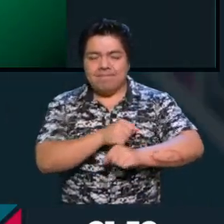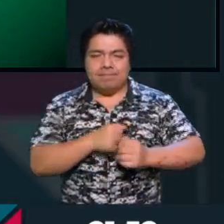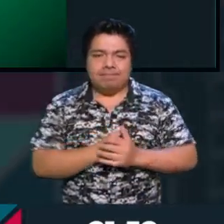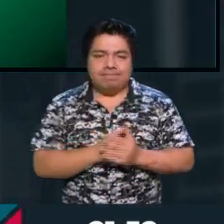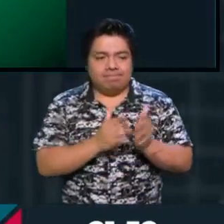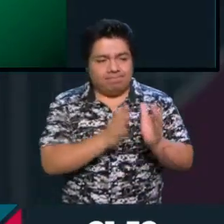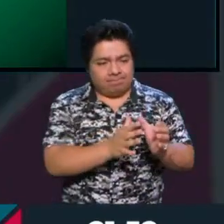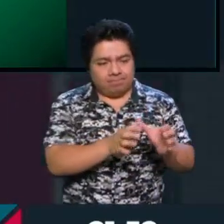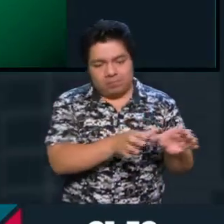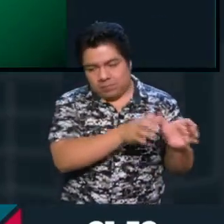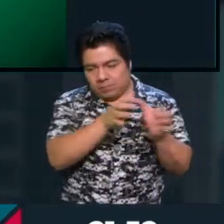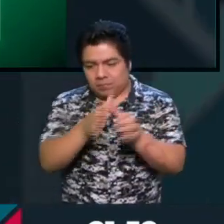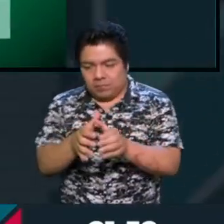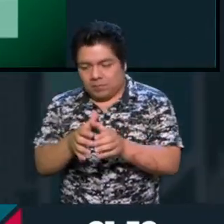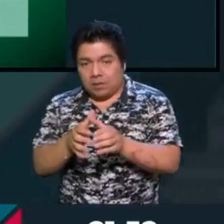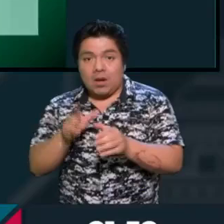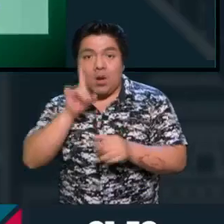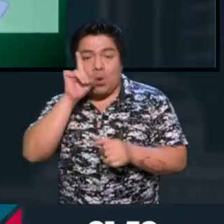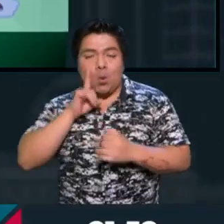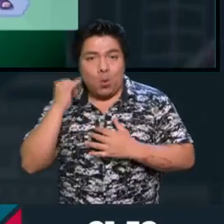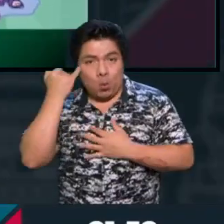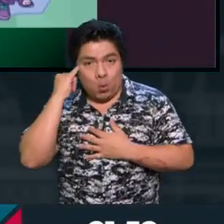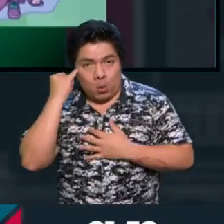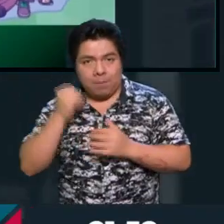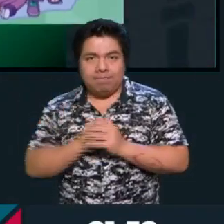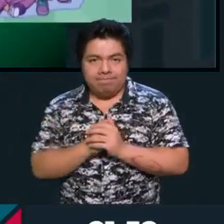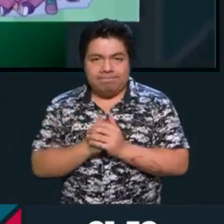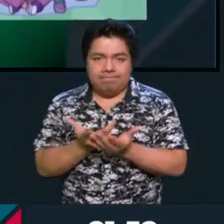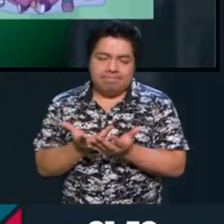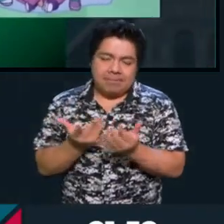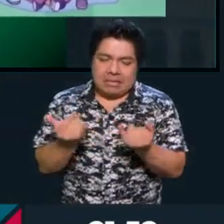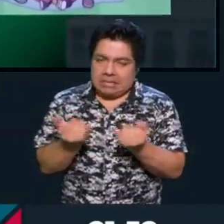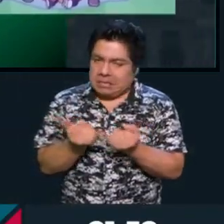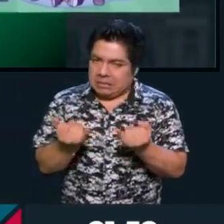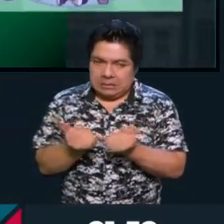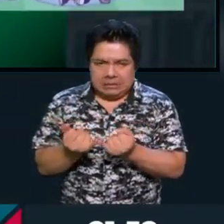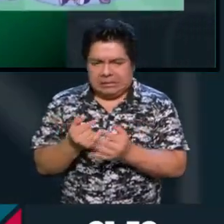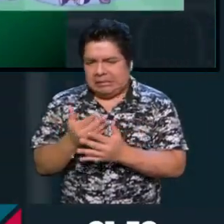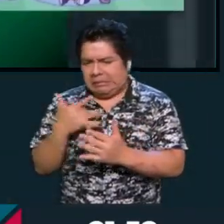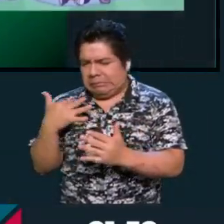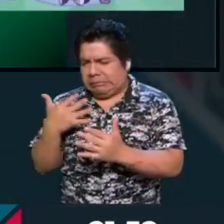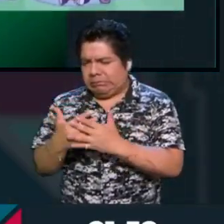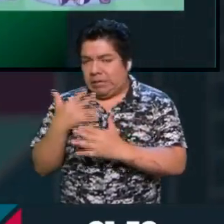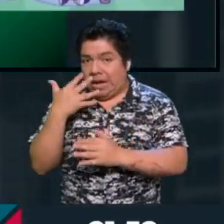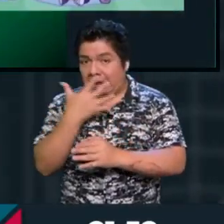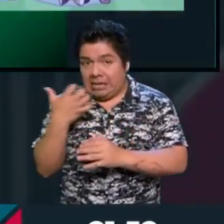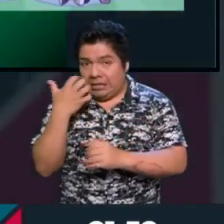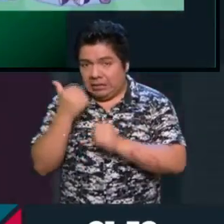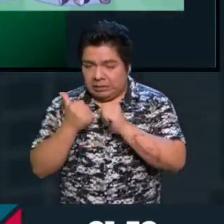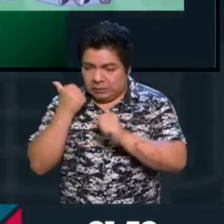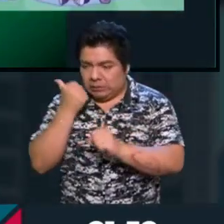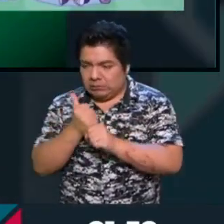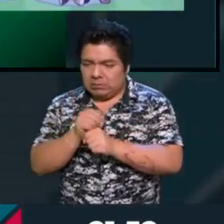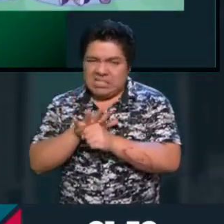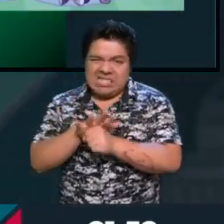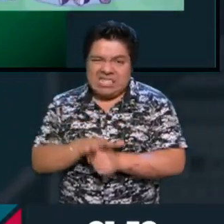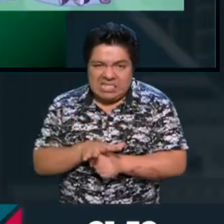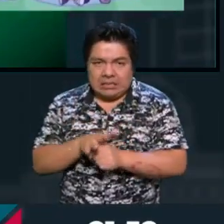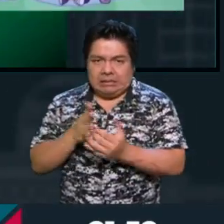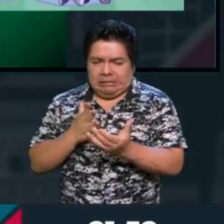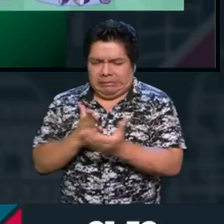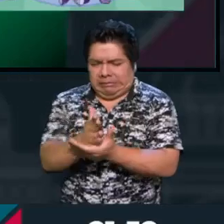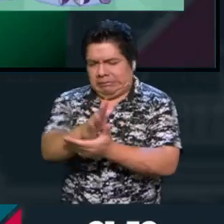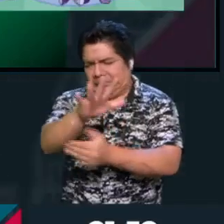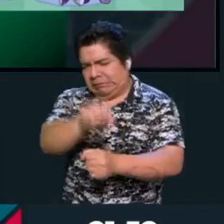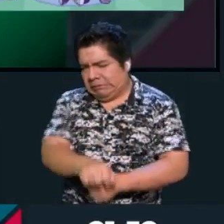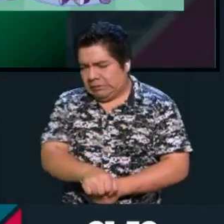Luego están las mujeres indígenas, víctimas también de más de 500 años de colonialismo,